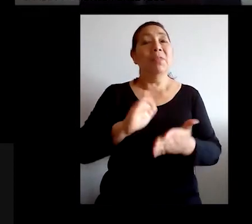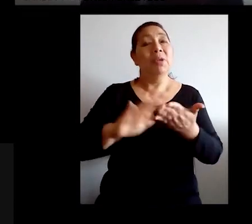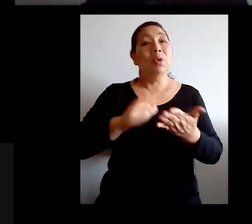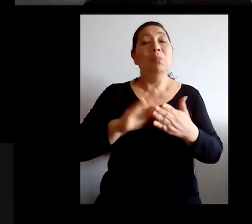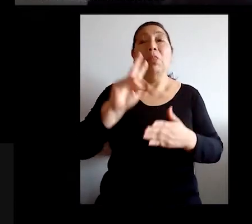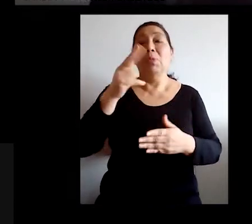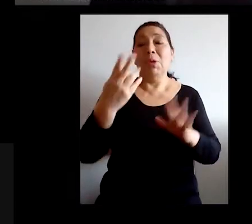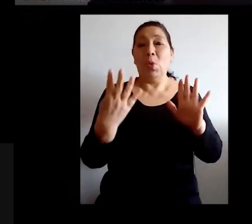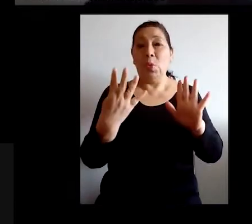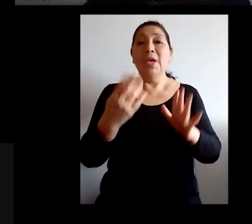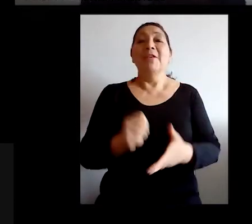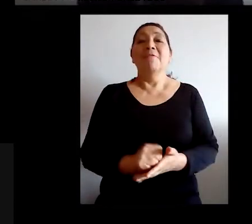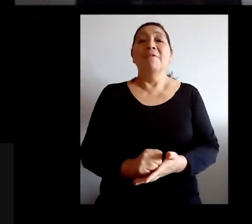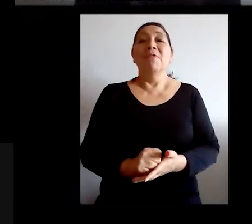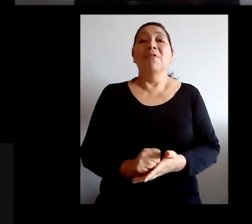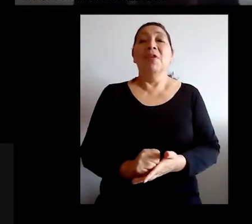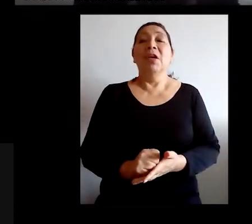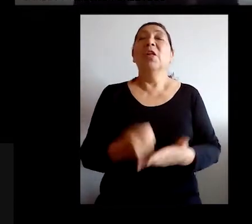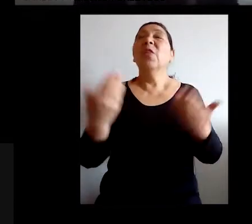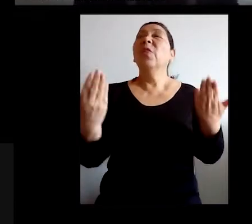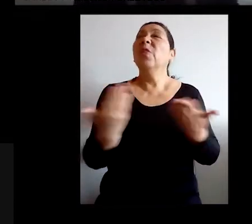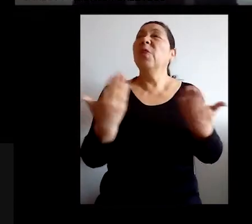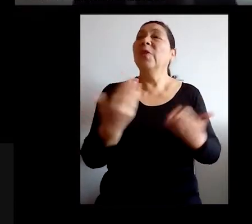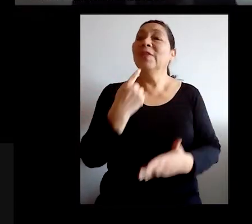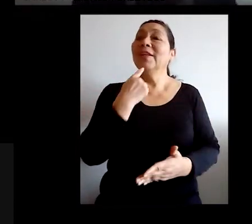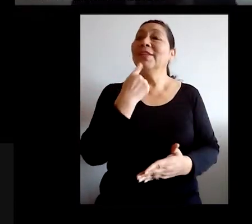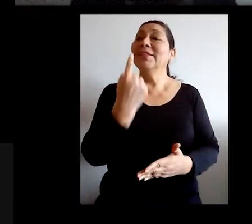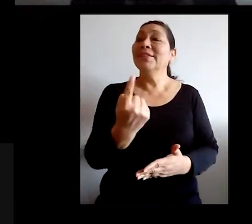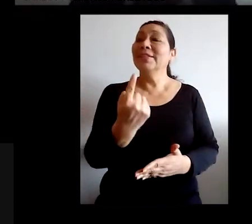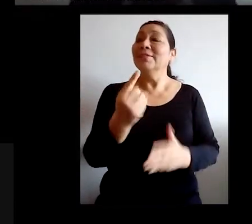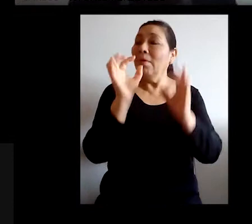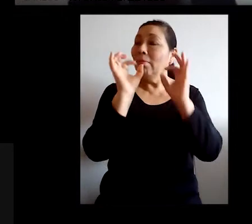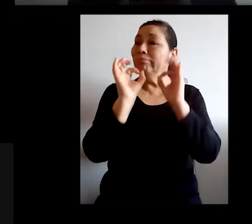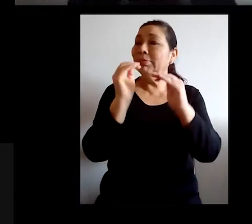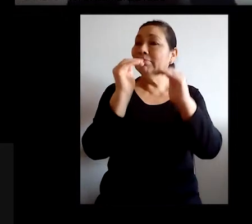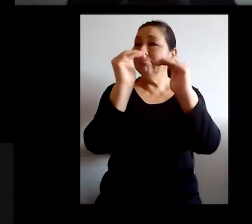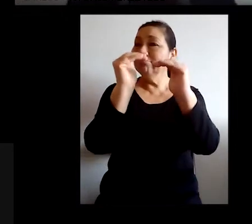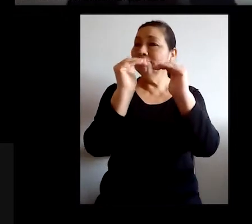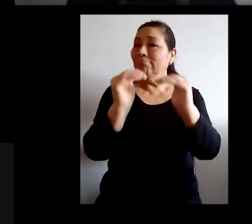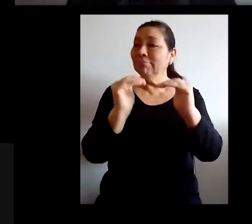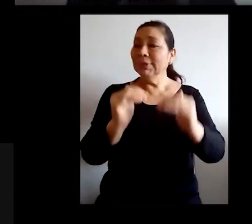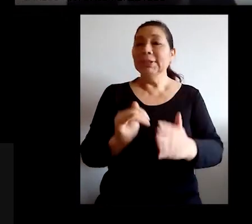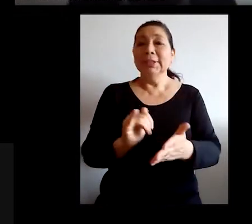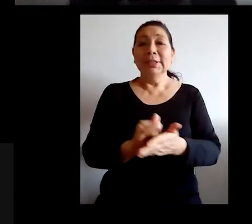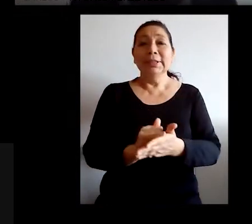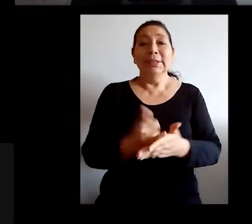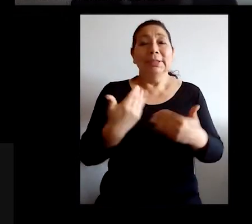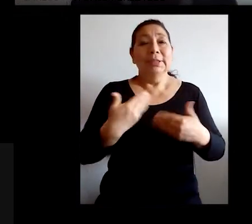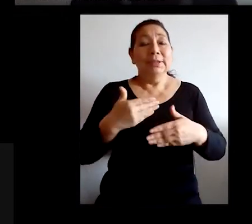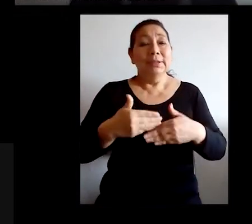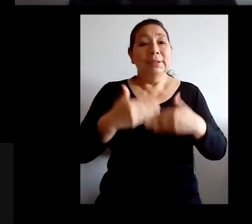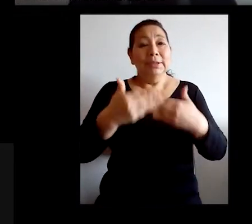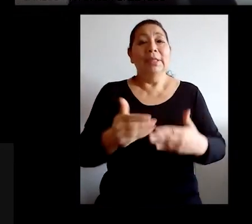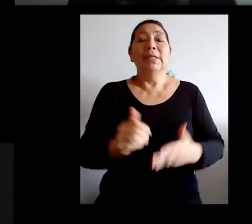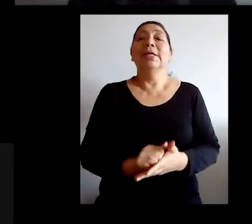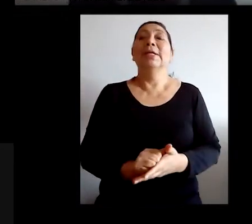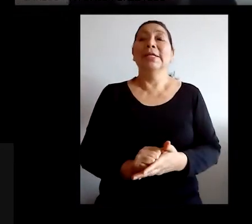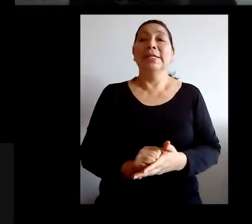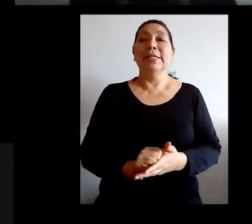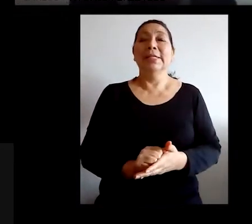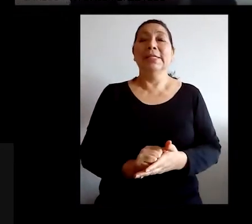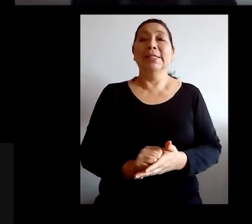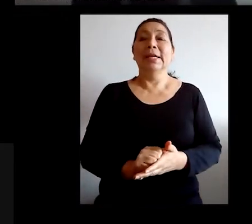2009, en los que se señala con precisión que con relación al plazo